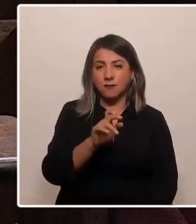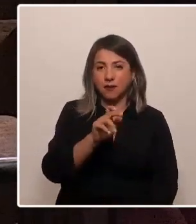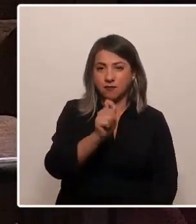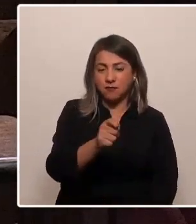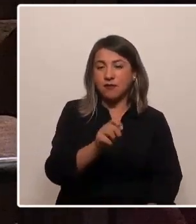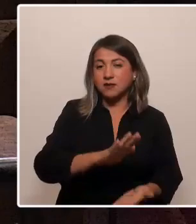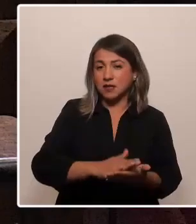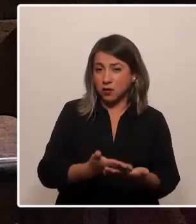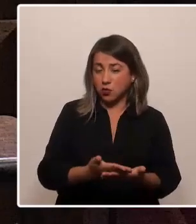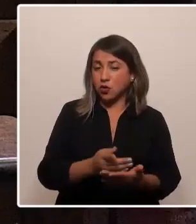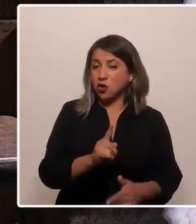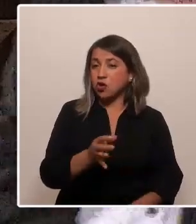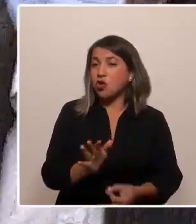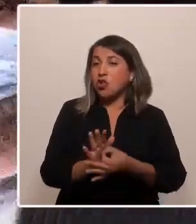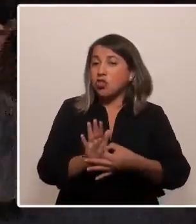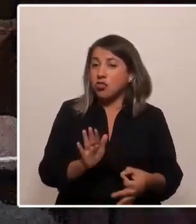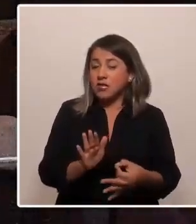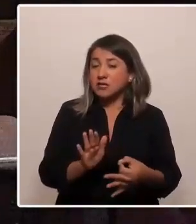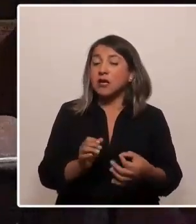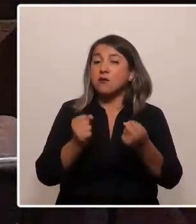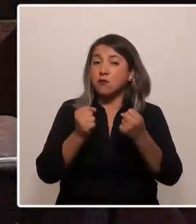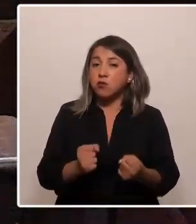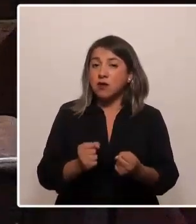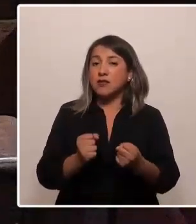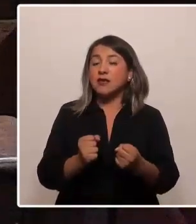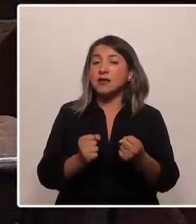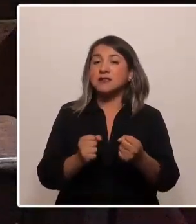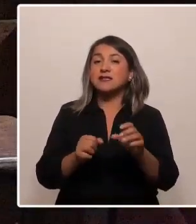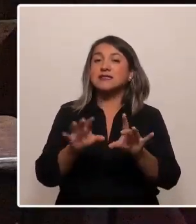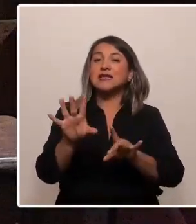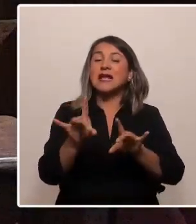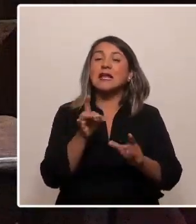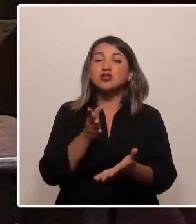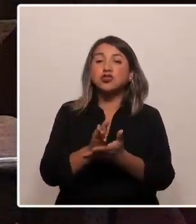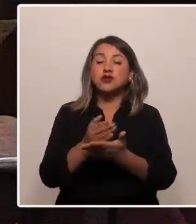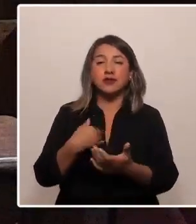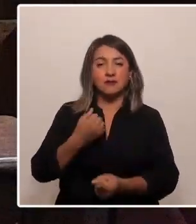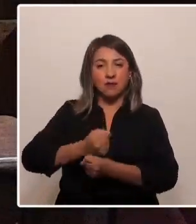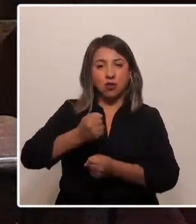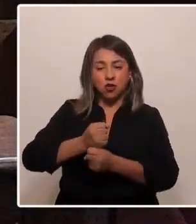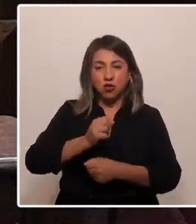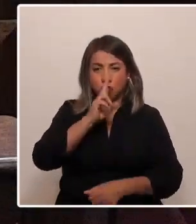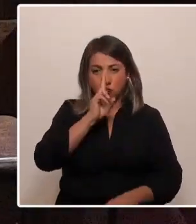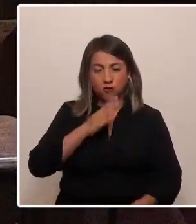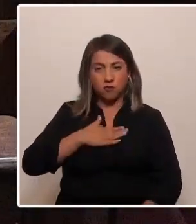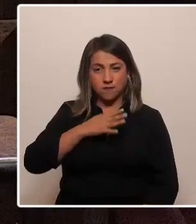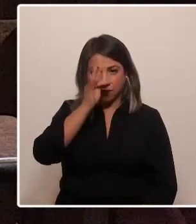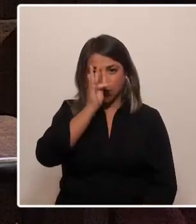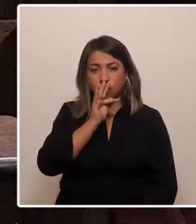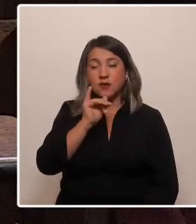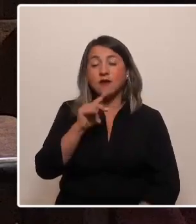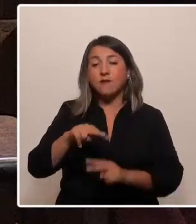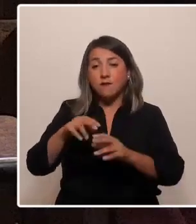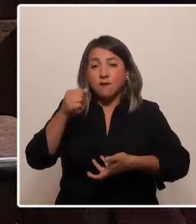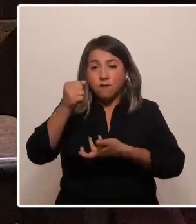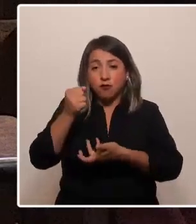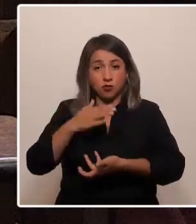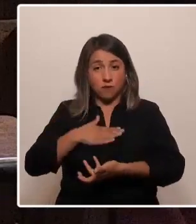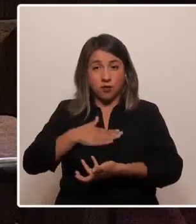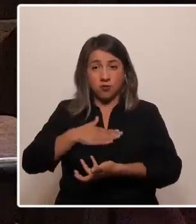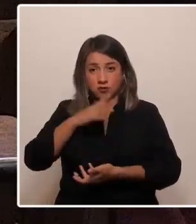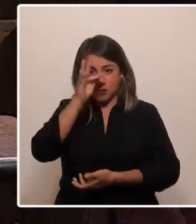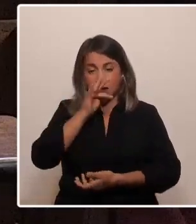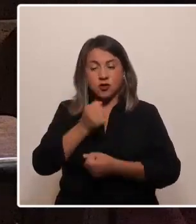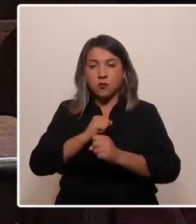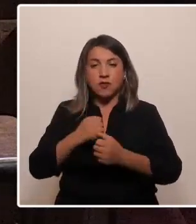dice nada sobre la posibilidad de elección de los trabajadores, ni tampoco resguarda que los fondos de los trabajadores sean